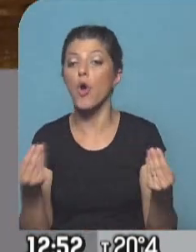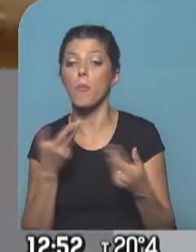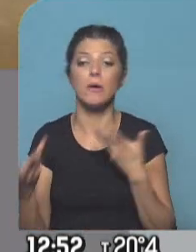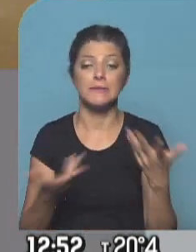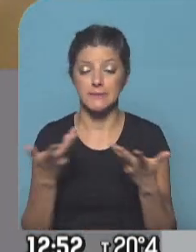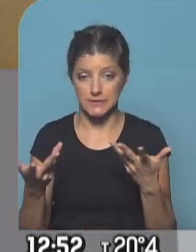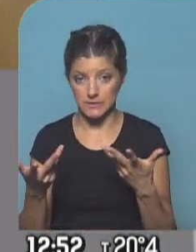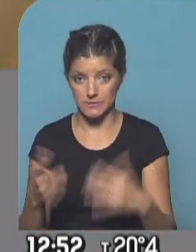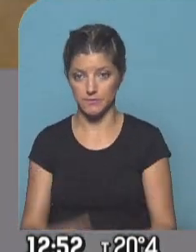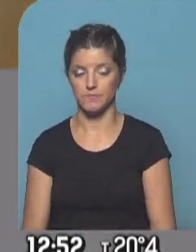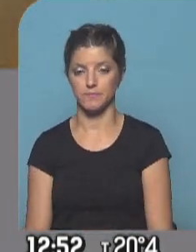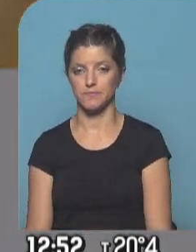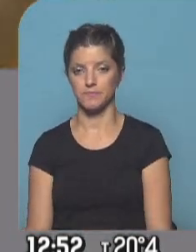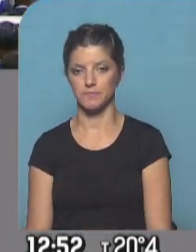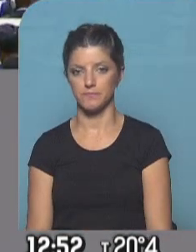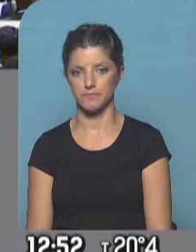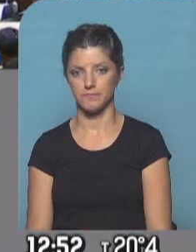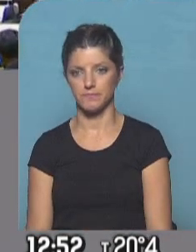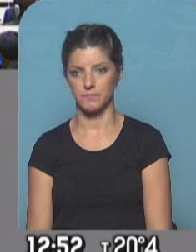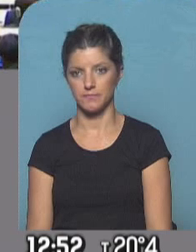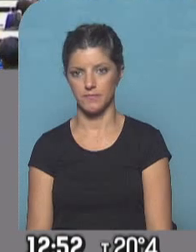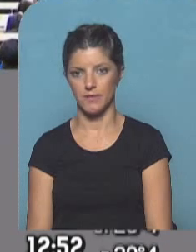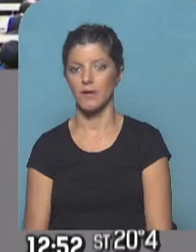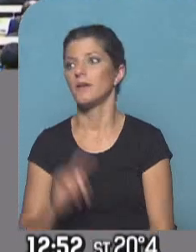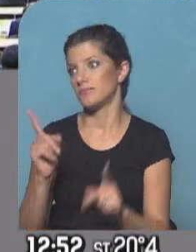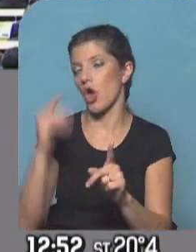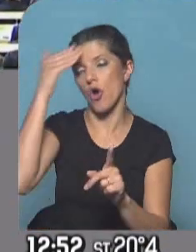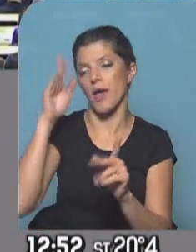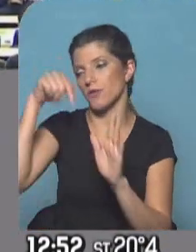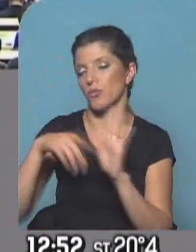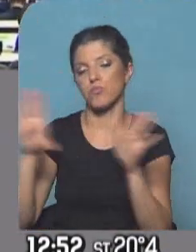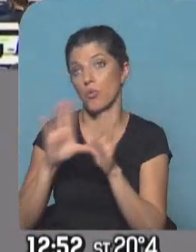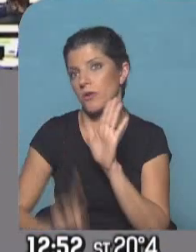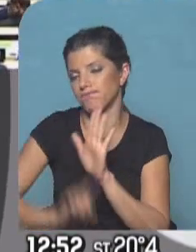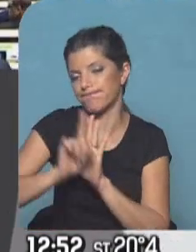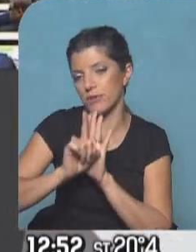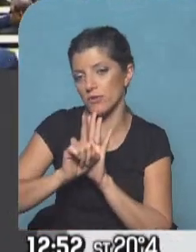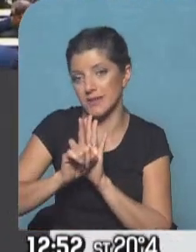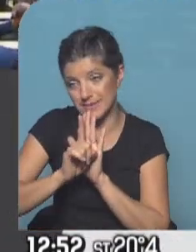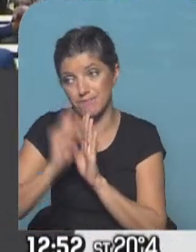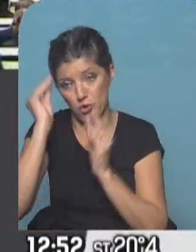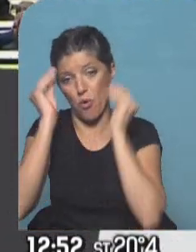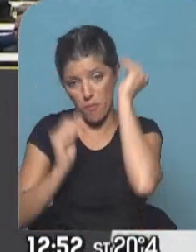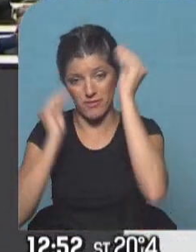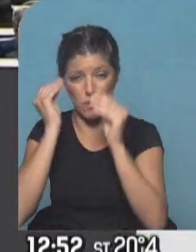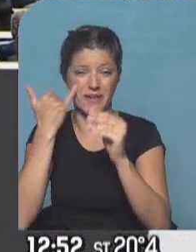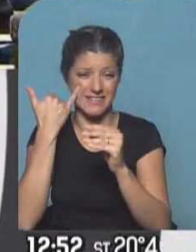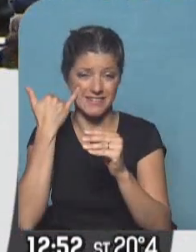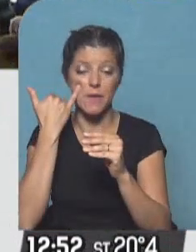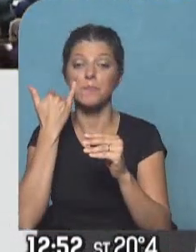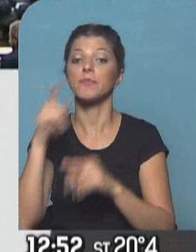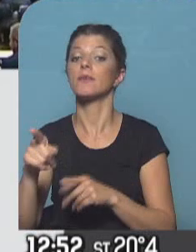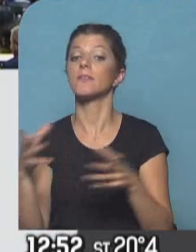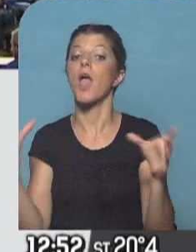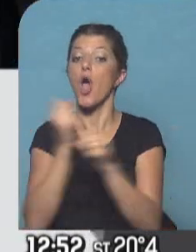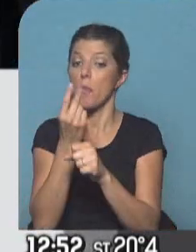inestabilidad económica y financiera en el mundo. Corea del Sur, con el vecino que tiene, realmente tiene razones para preocuparse. De hecho, ya en la bolsa de Seúl, que